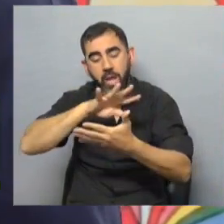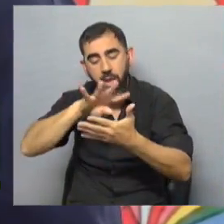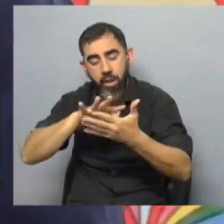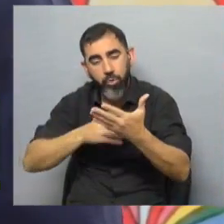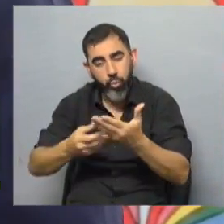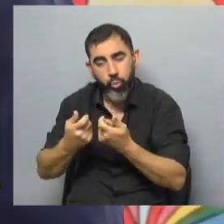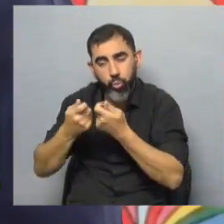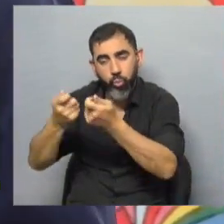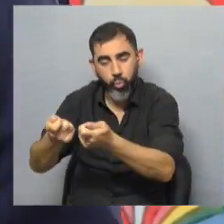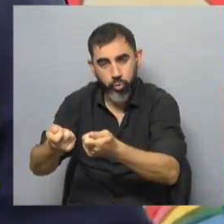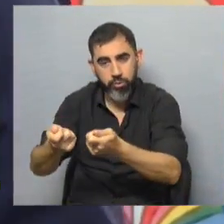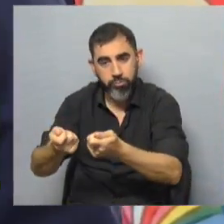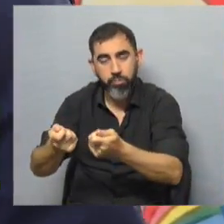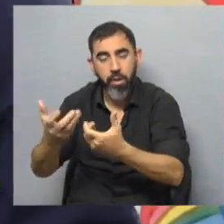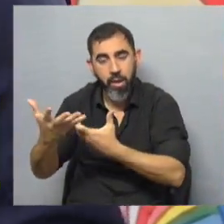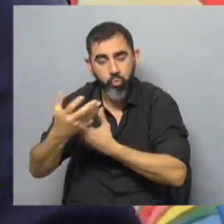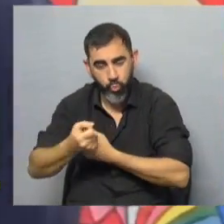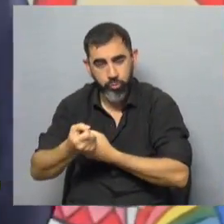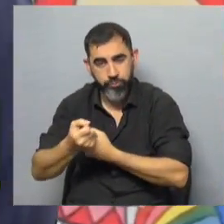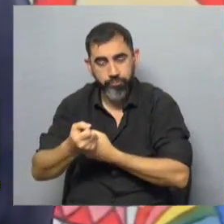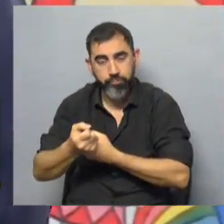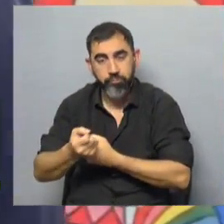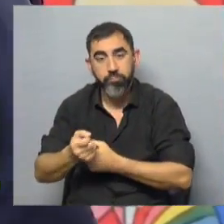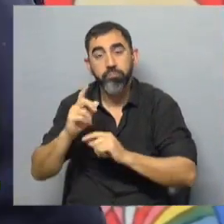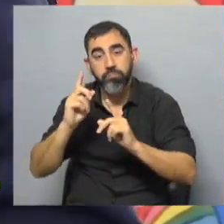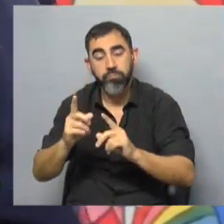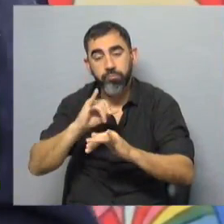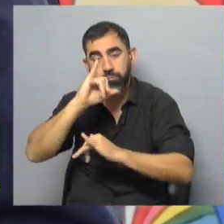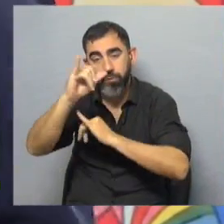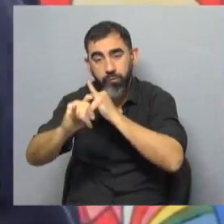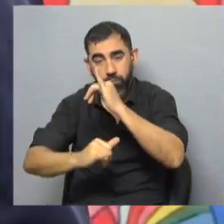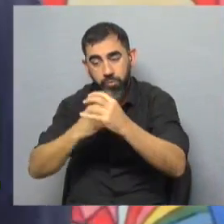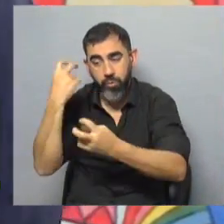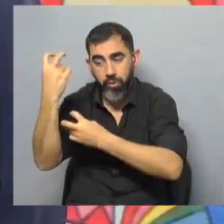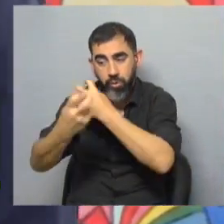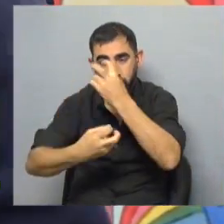complementaria para ayudar y a su vez un poco de información